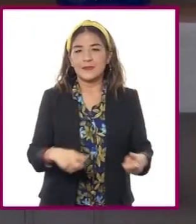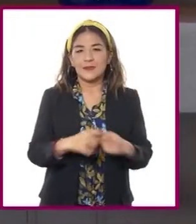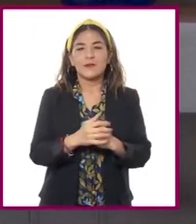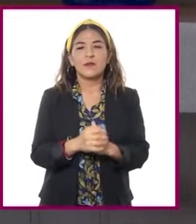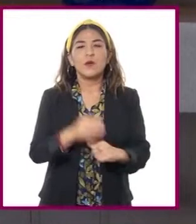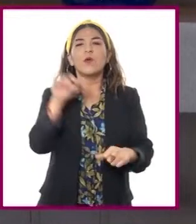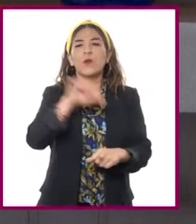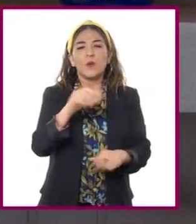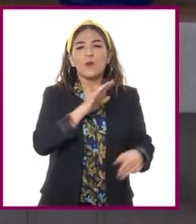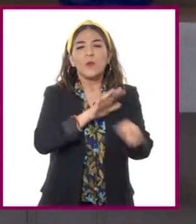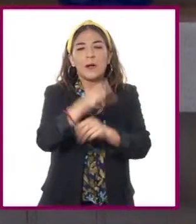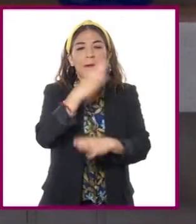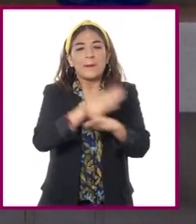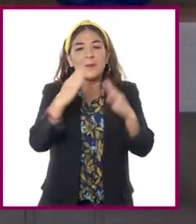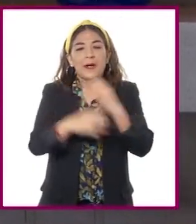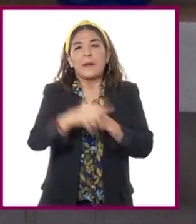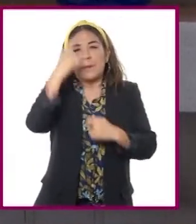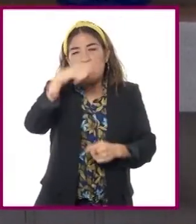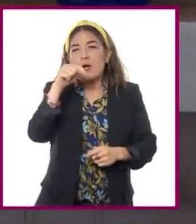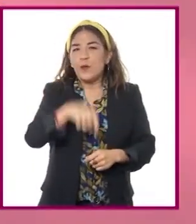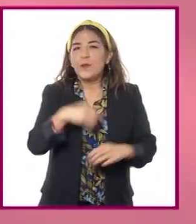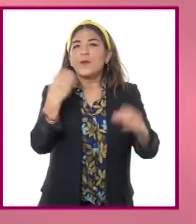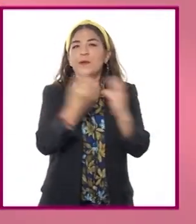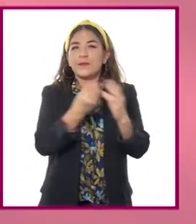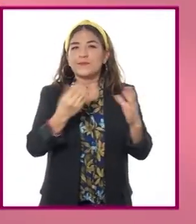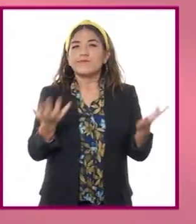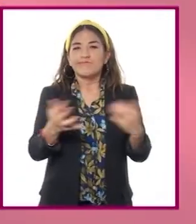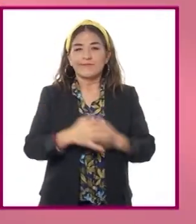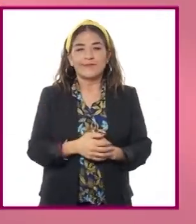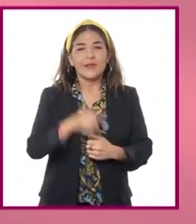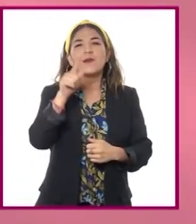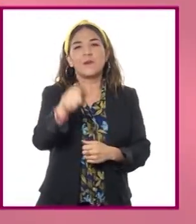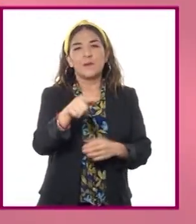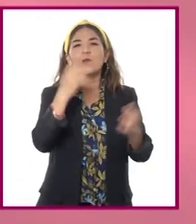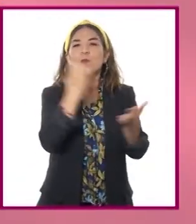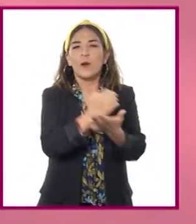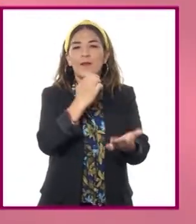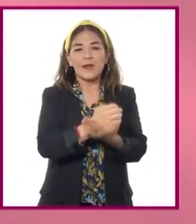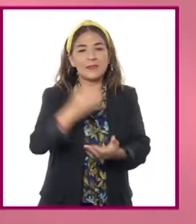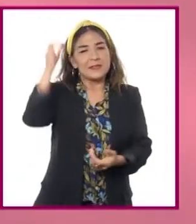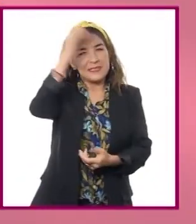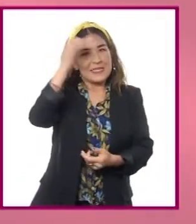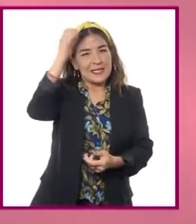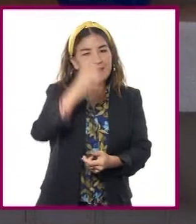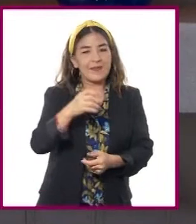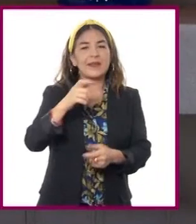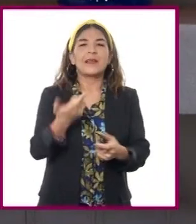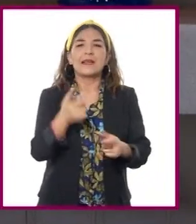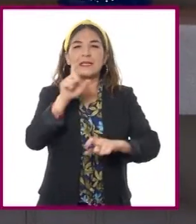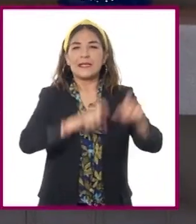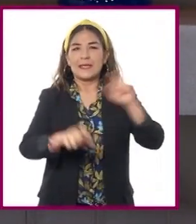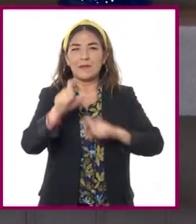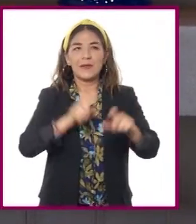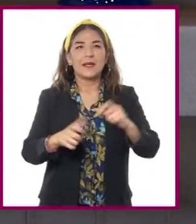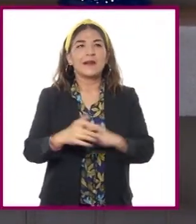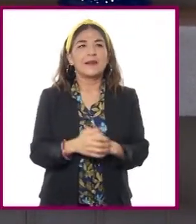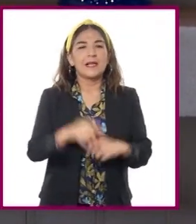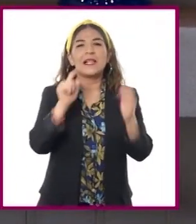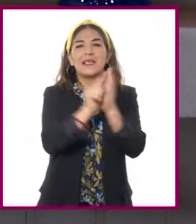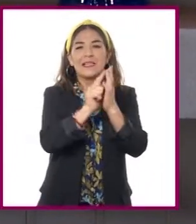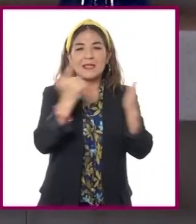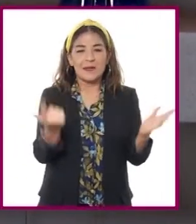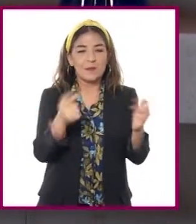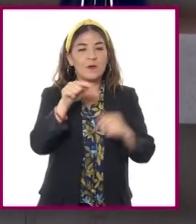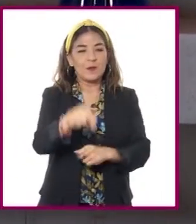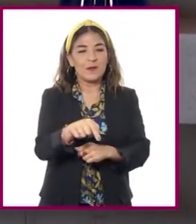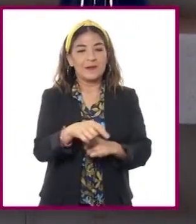¿Qué materiales van a necesitar para esta sesión? Su bitácora científica o cuaderno de ciencias química, libro de texto